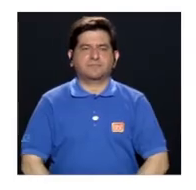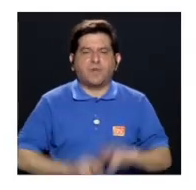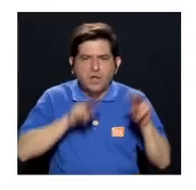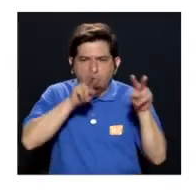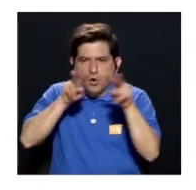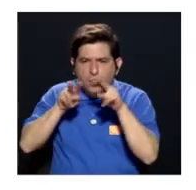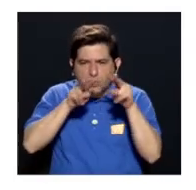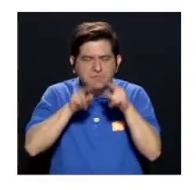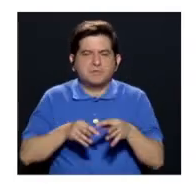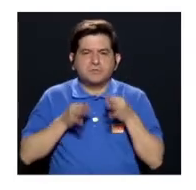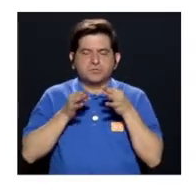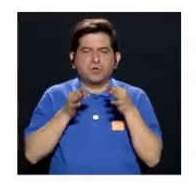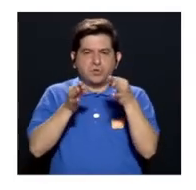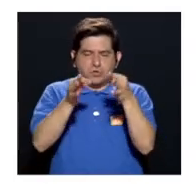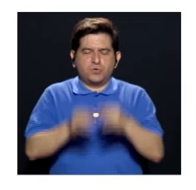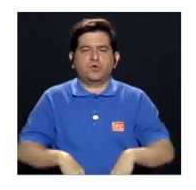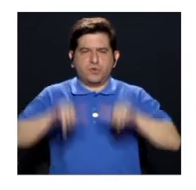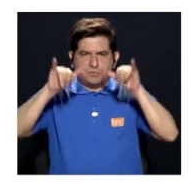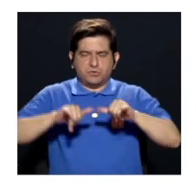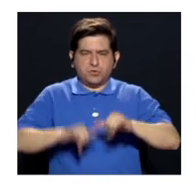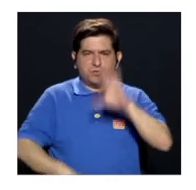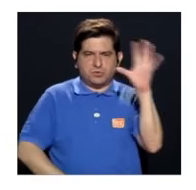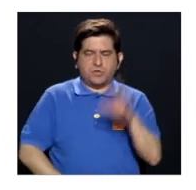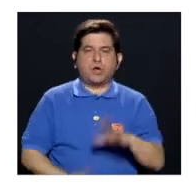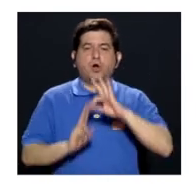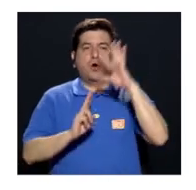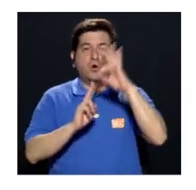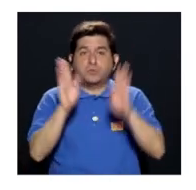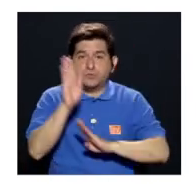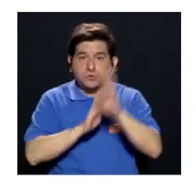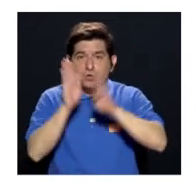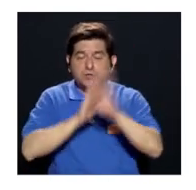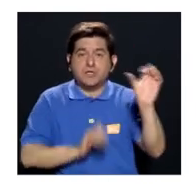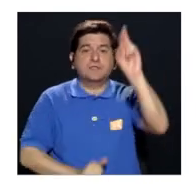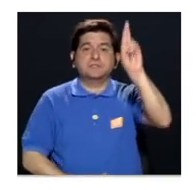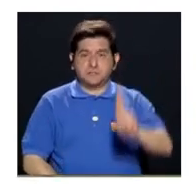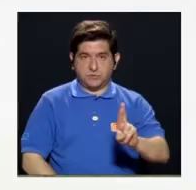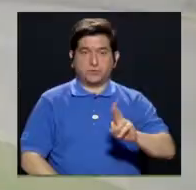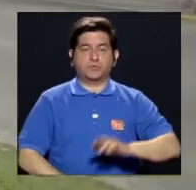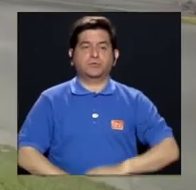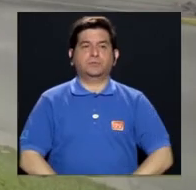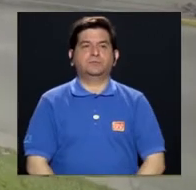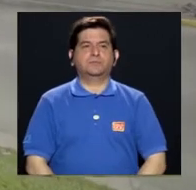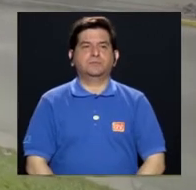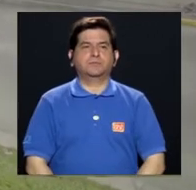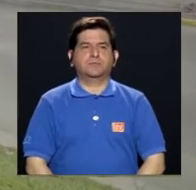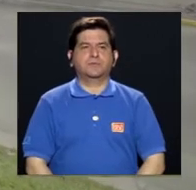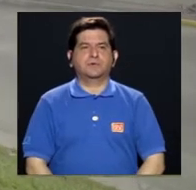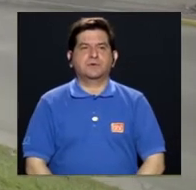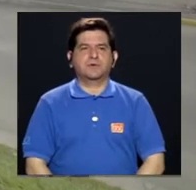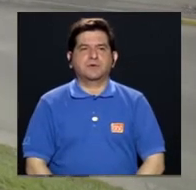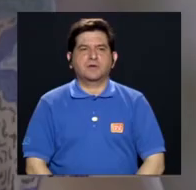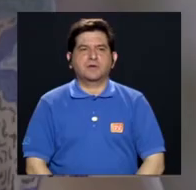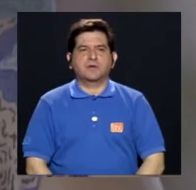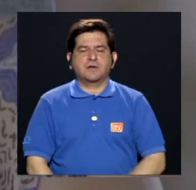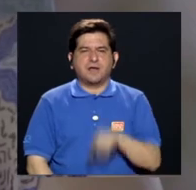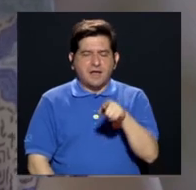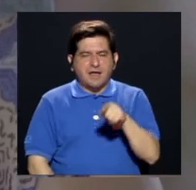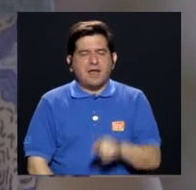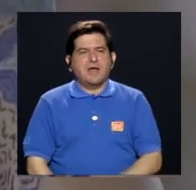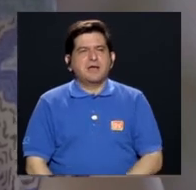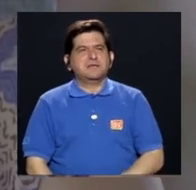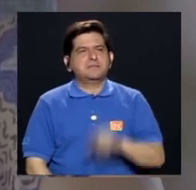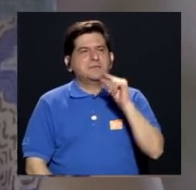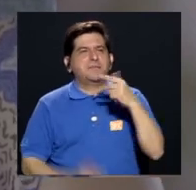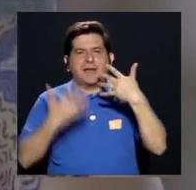Observatorio de Turismo Sostenible del Caribe, una opción para el desarrollo de Costa Rica. El Outdoor Caribe es